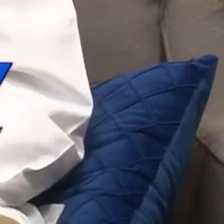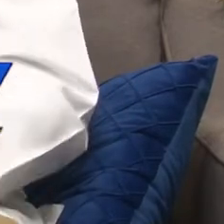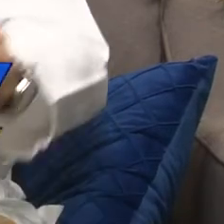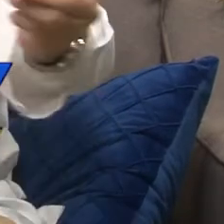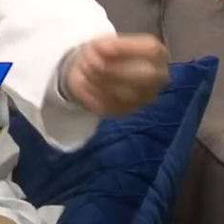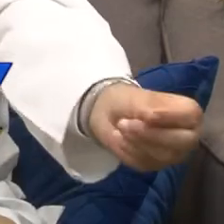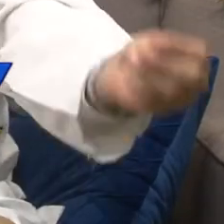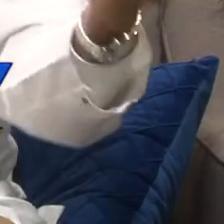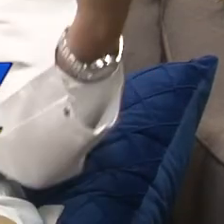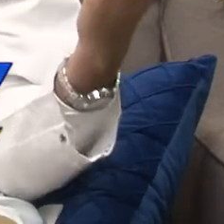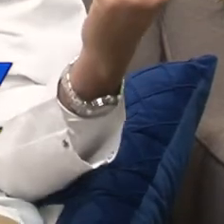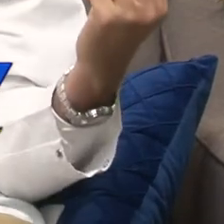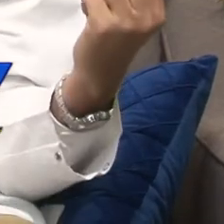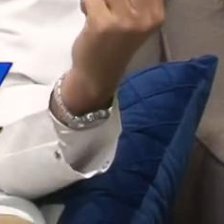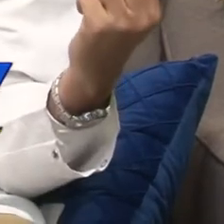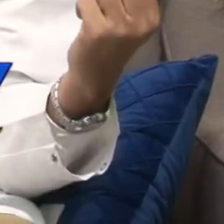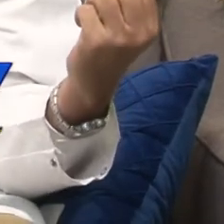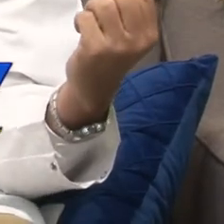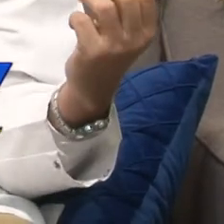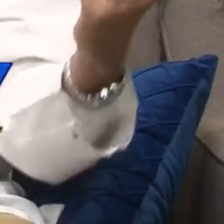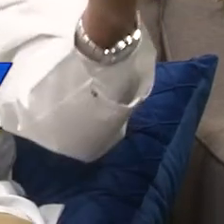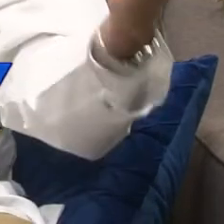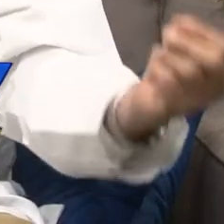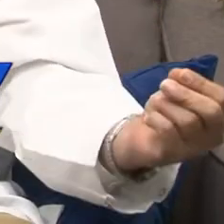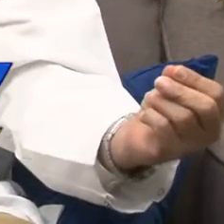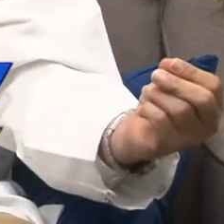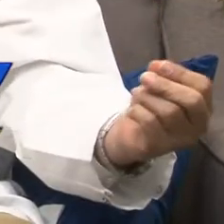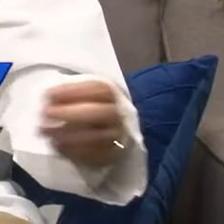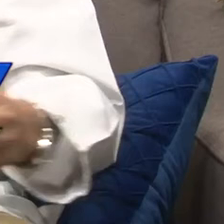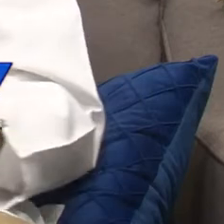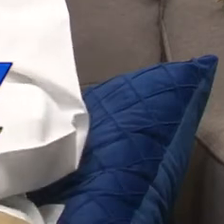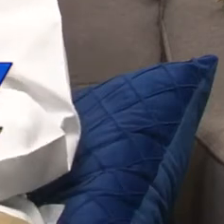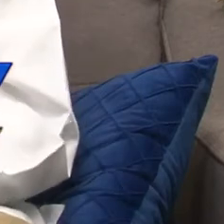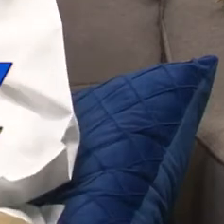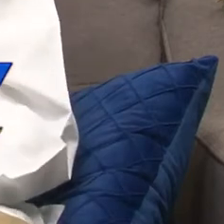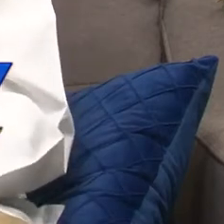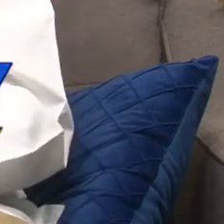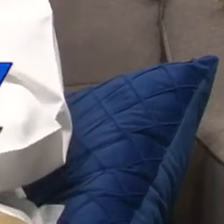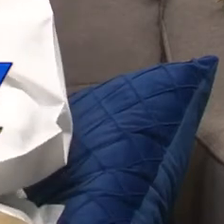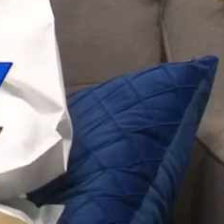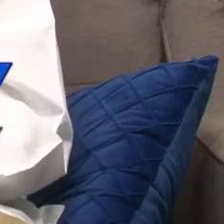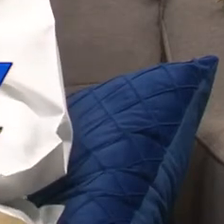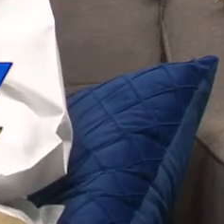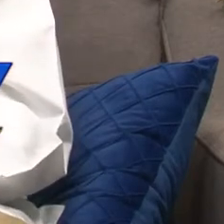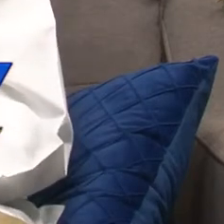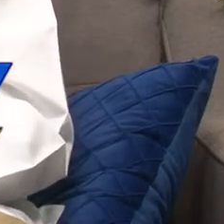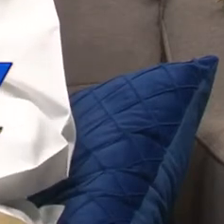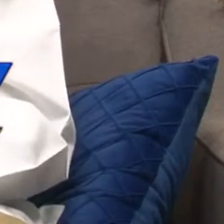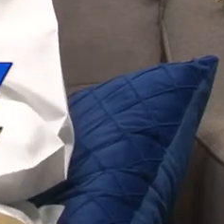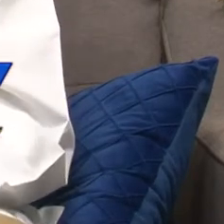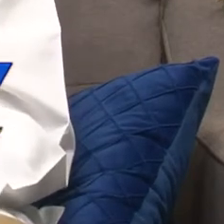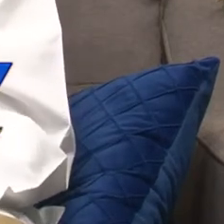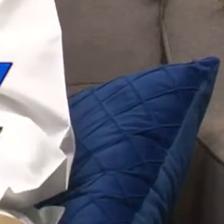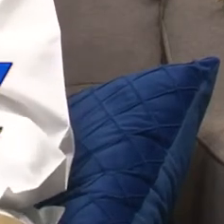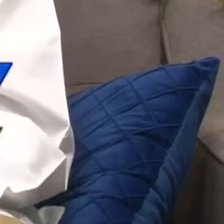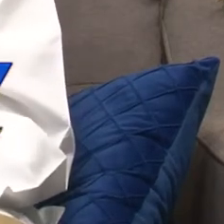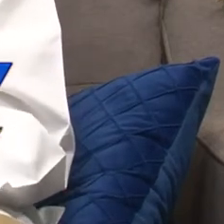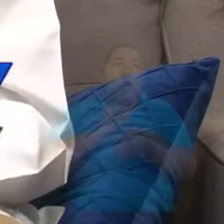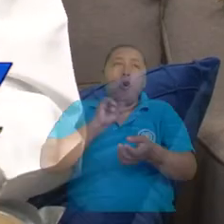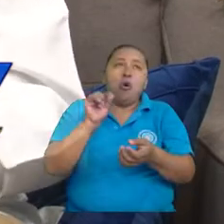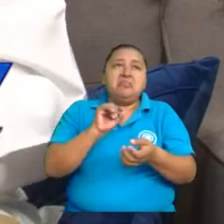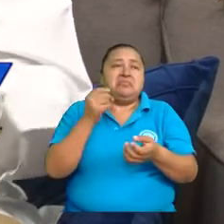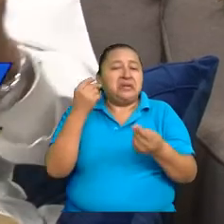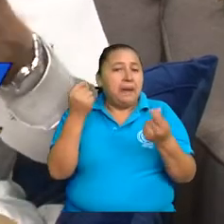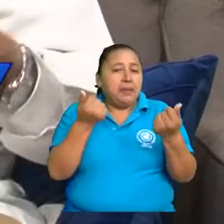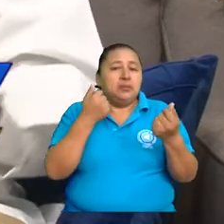casa. También llegan a un centro de salud o su familia, le dice si tienen síntomas o inmediatamente